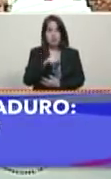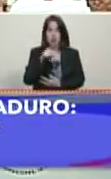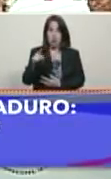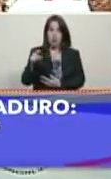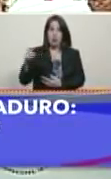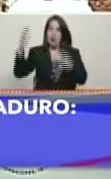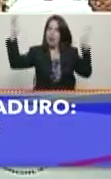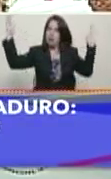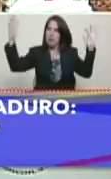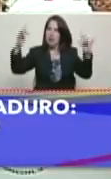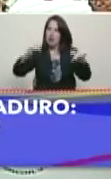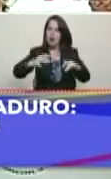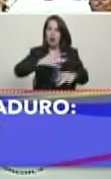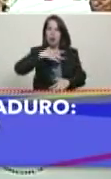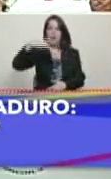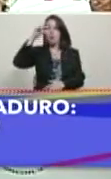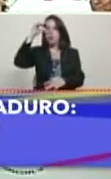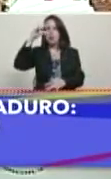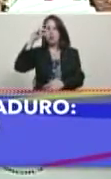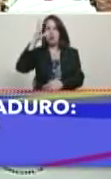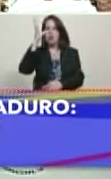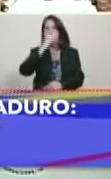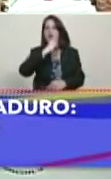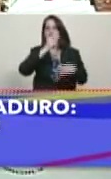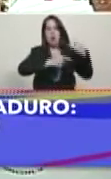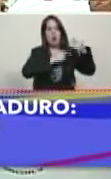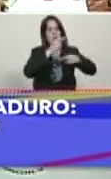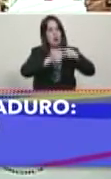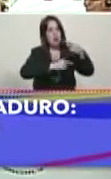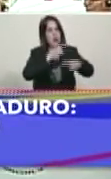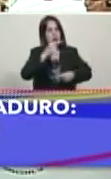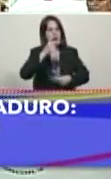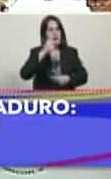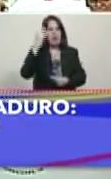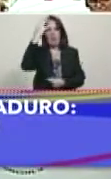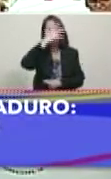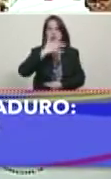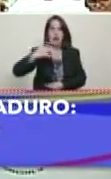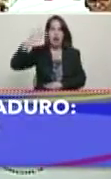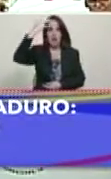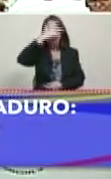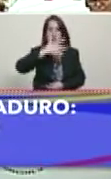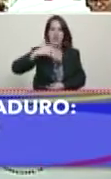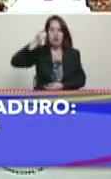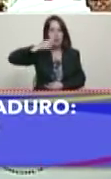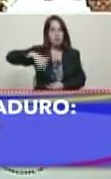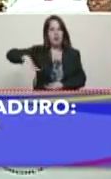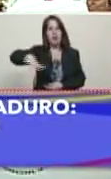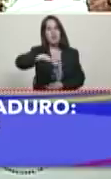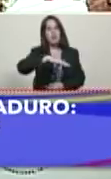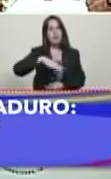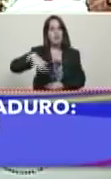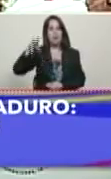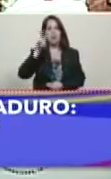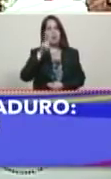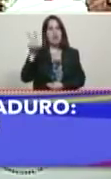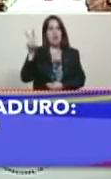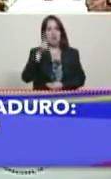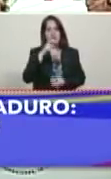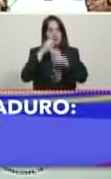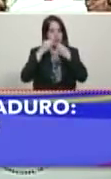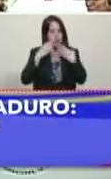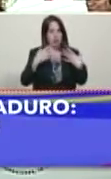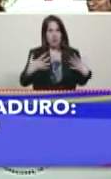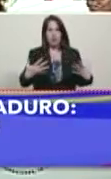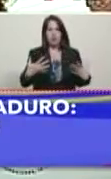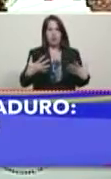espíritus inmortales del áfrica tanto del áfrica para el pueblo de venezuela con belleza